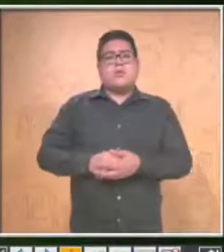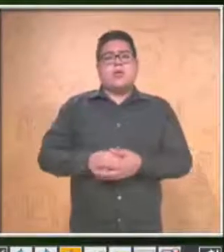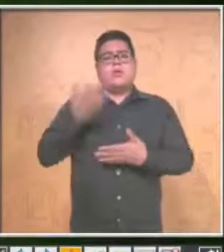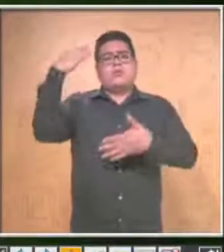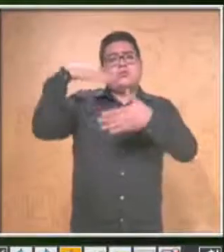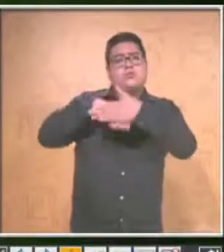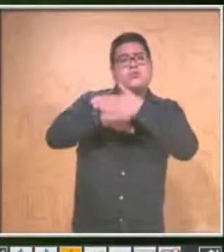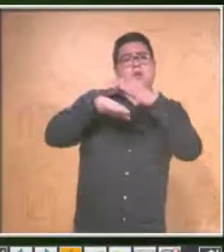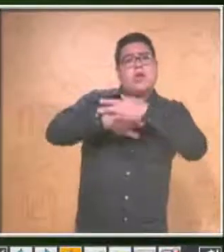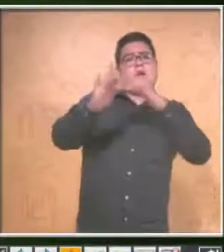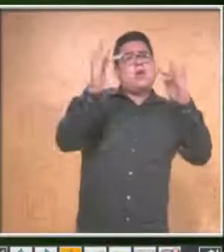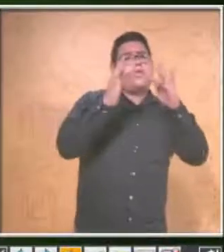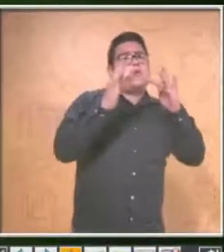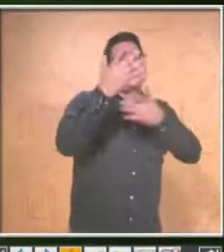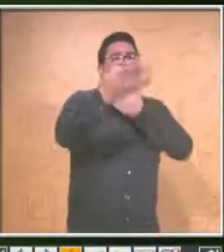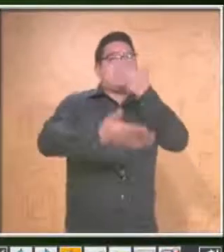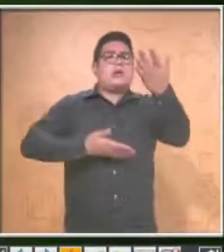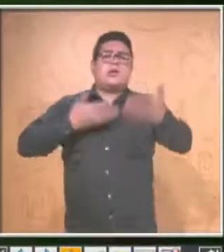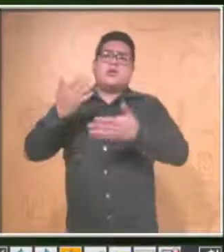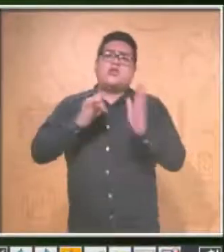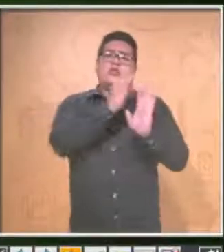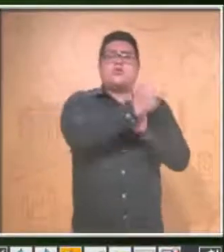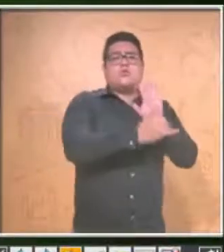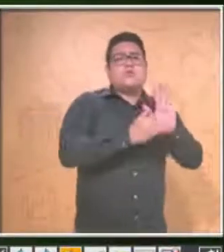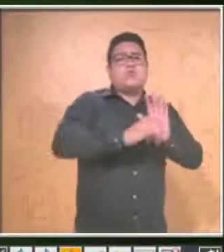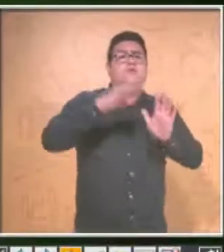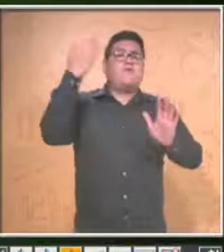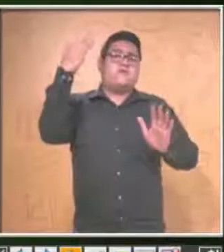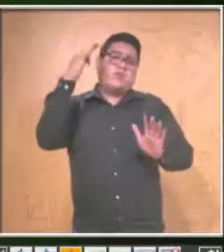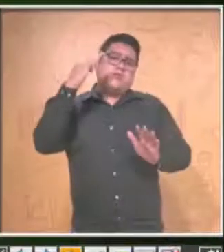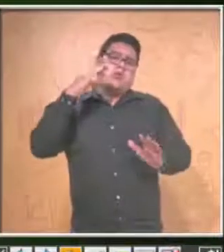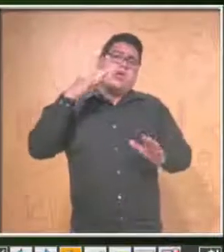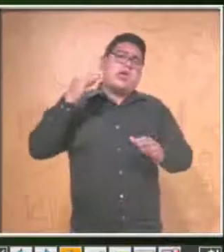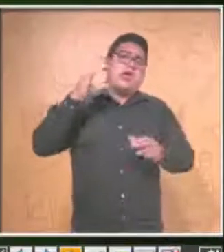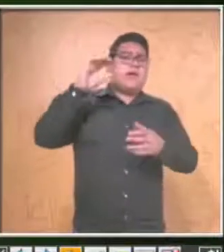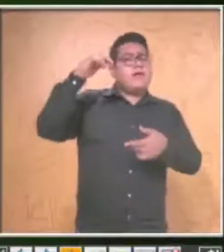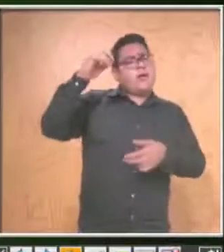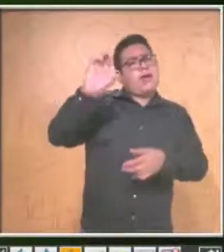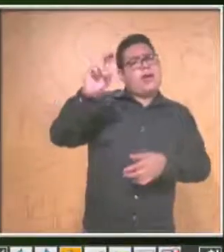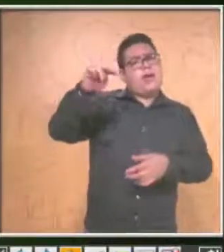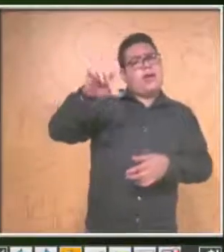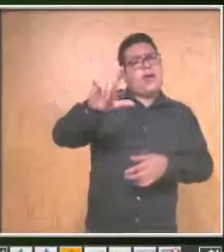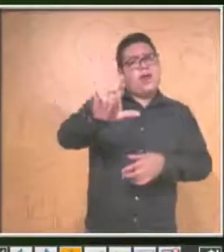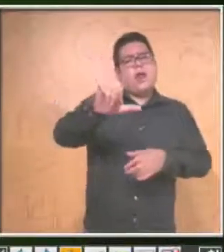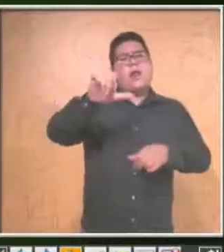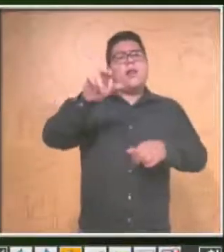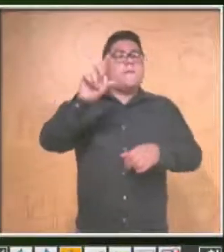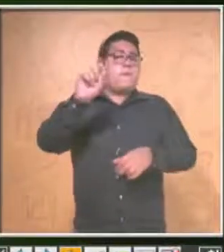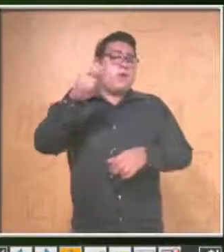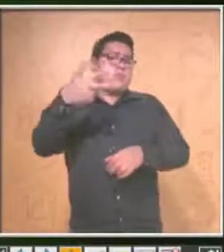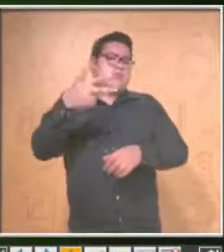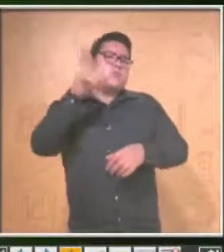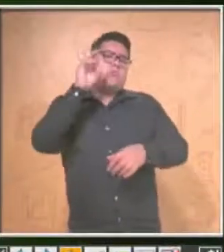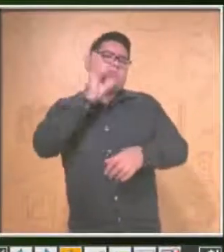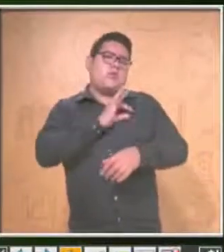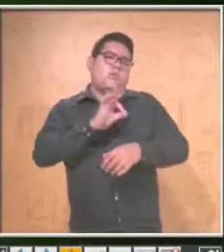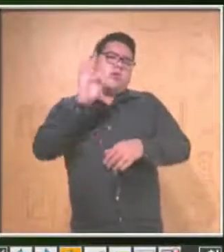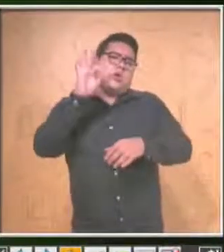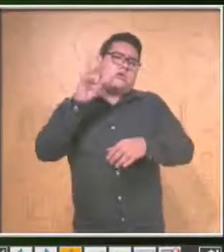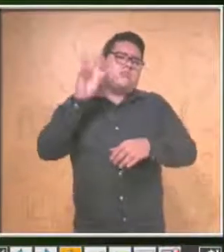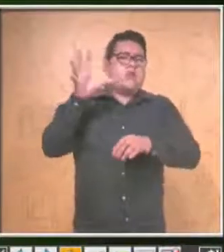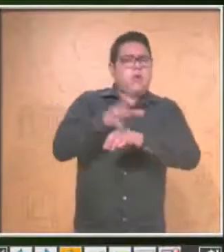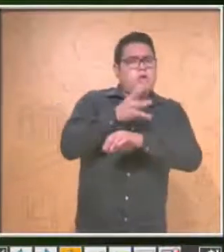propias redes de comunicación de Canal 28. Por lo tanto, puedes consultarlo de nuevo en YouTube o